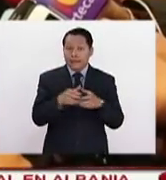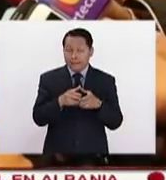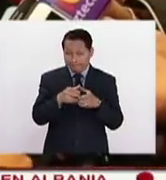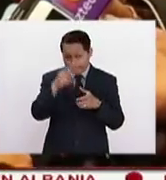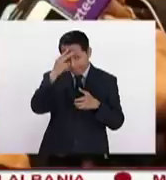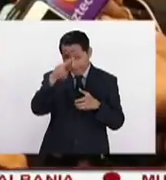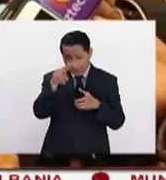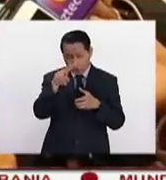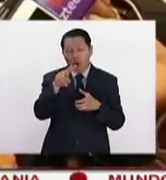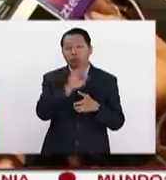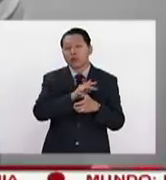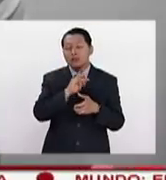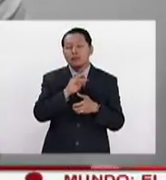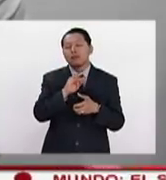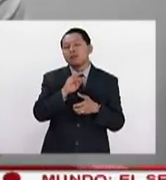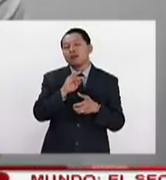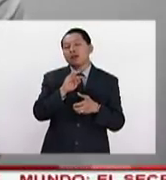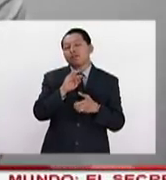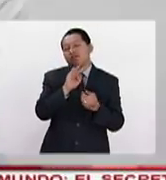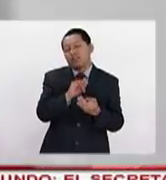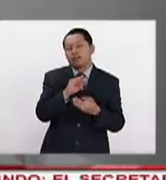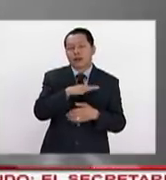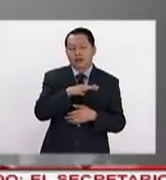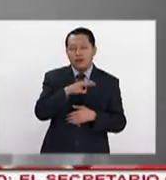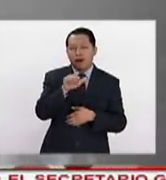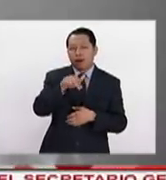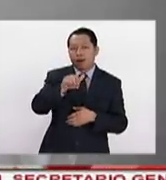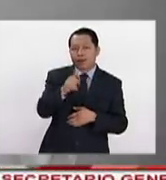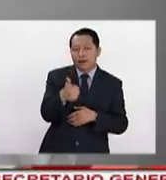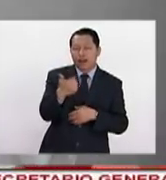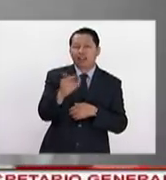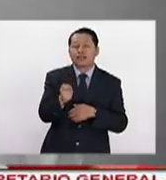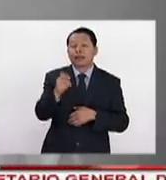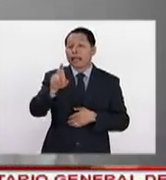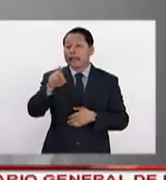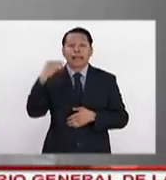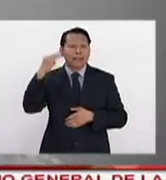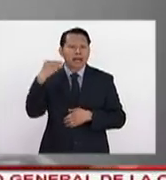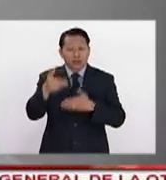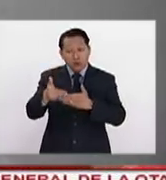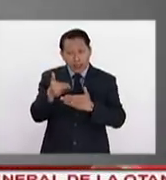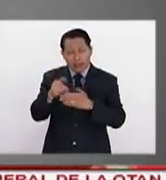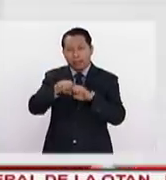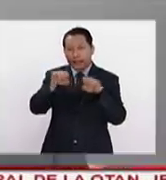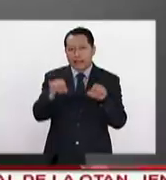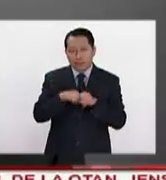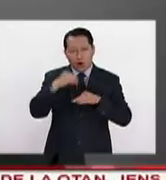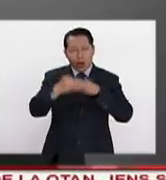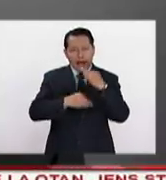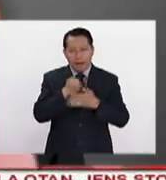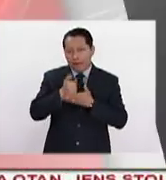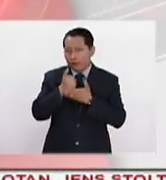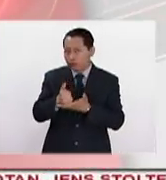por México al frente, Ricardo Anaya, dijo que antes del 30 de marzo dará a conocer a su equipo de campaña.